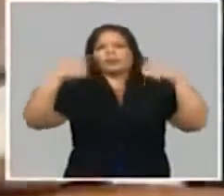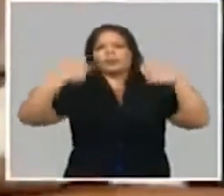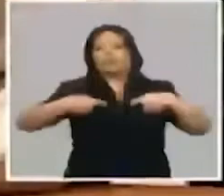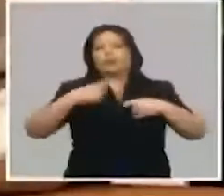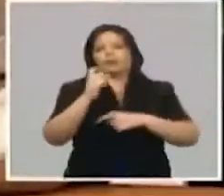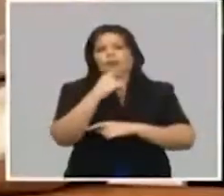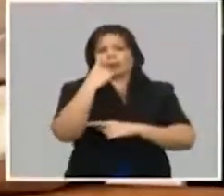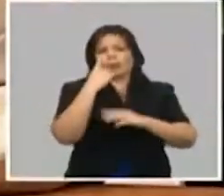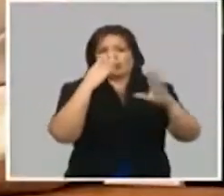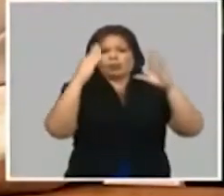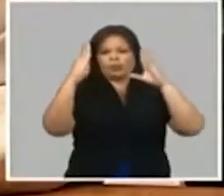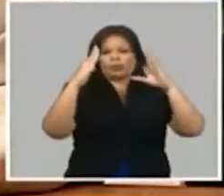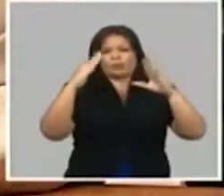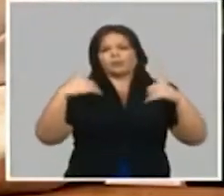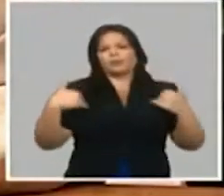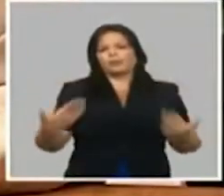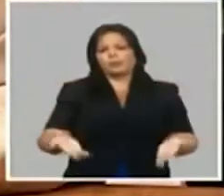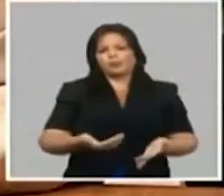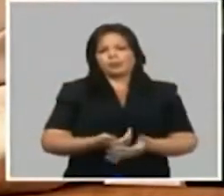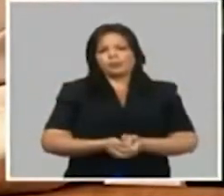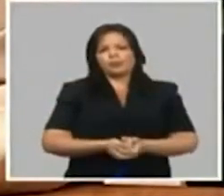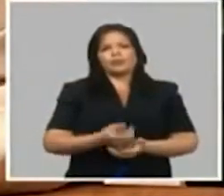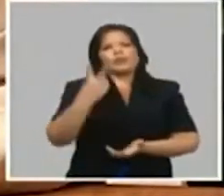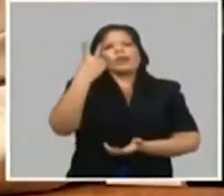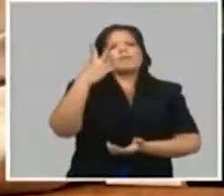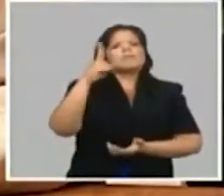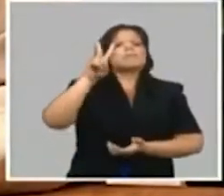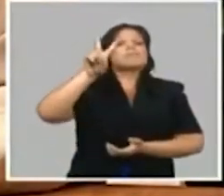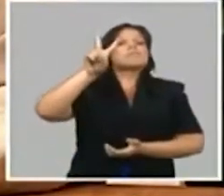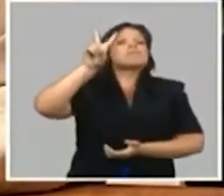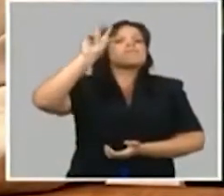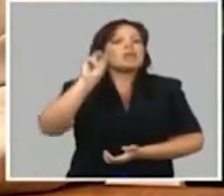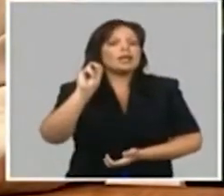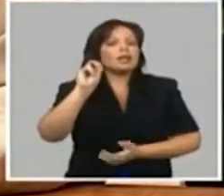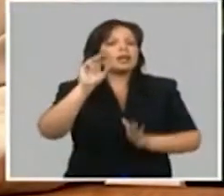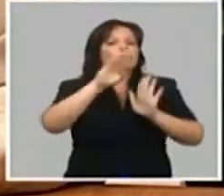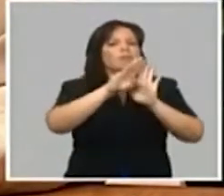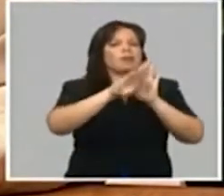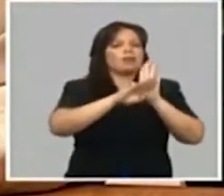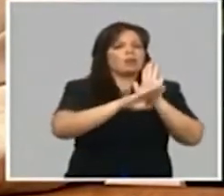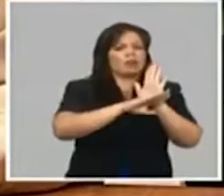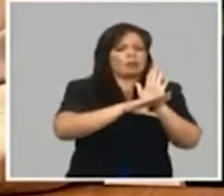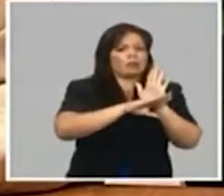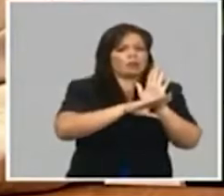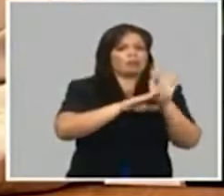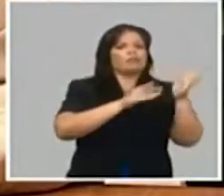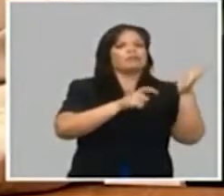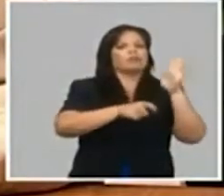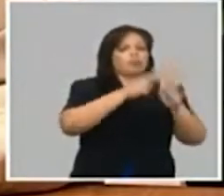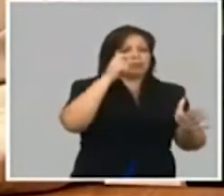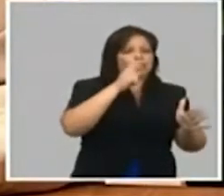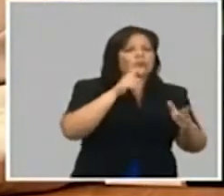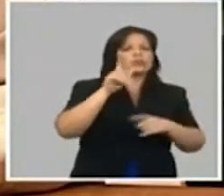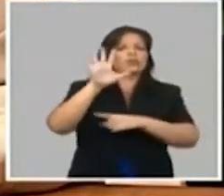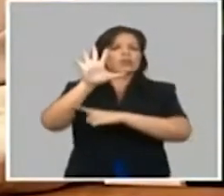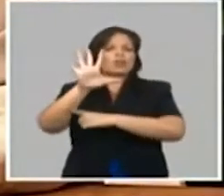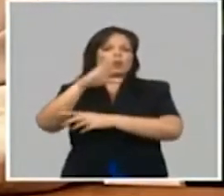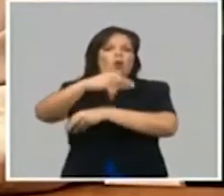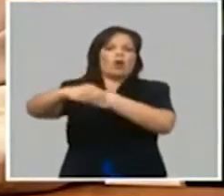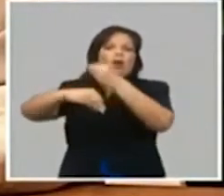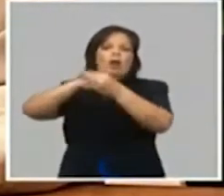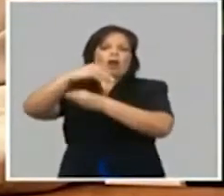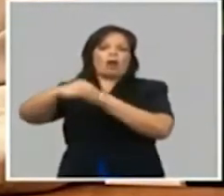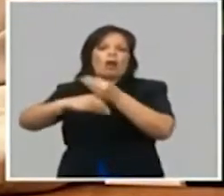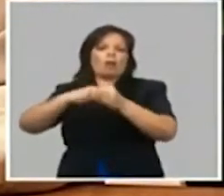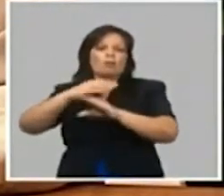para la primera fase 20 medidas las íbamos a mantener, 5 las modificamos y 3 eliminaron porque ya cumplieron su objetivo